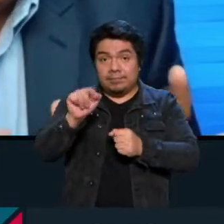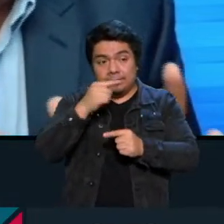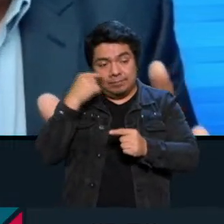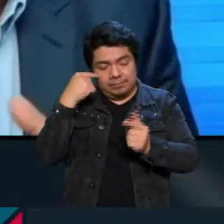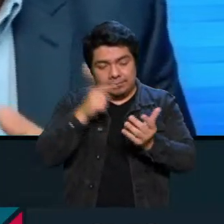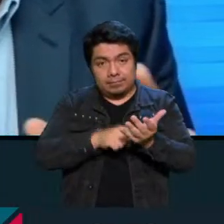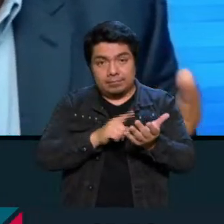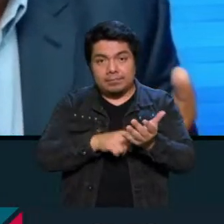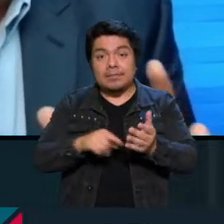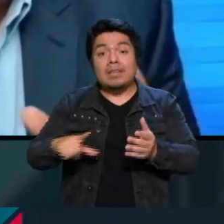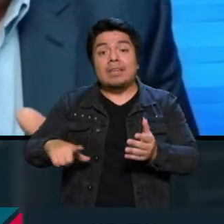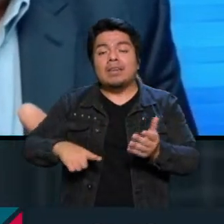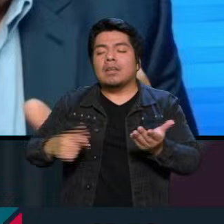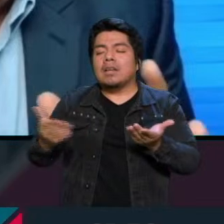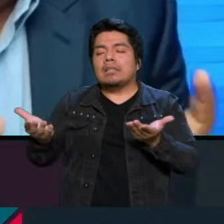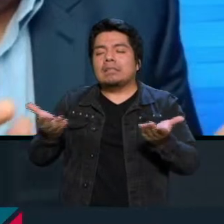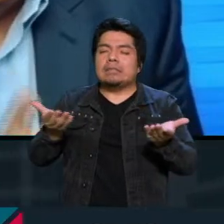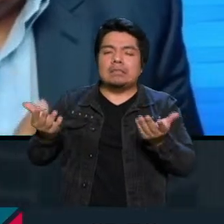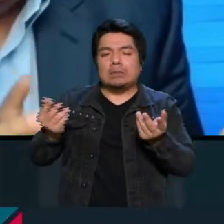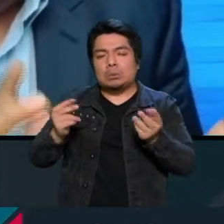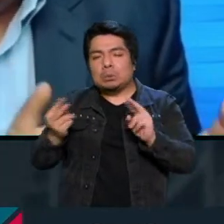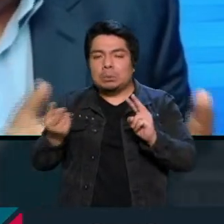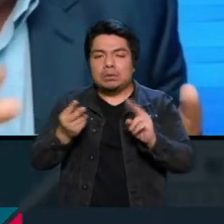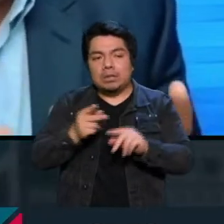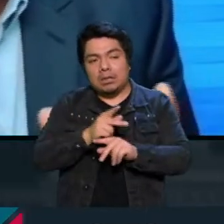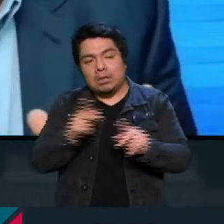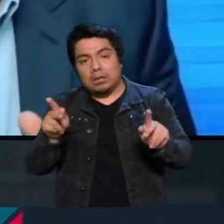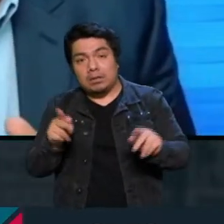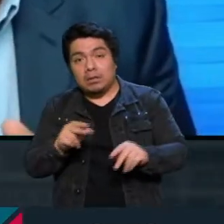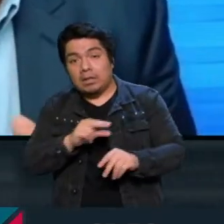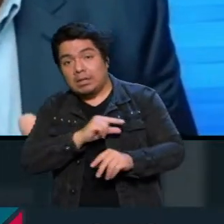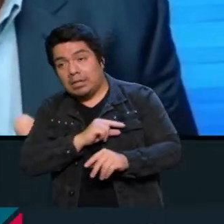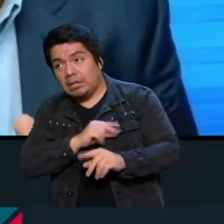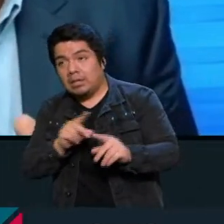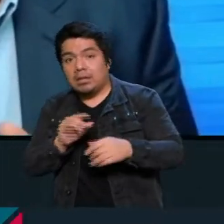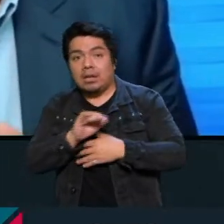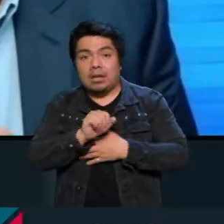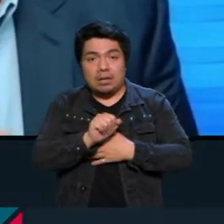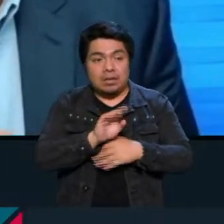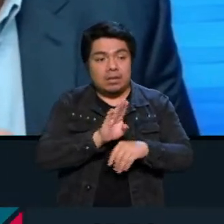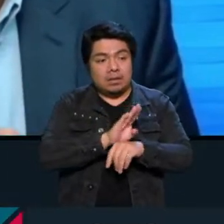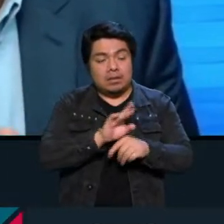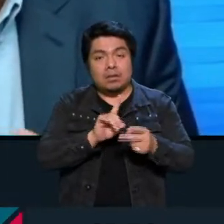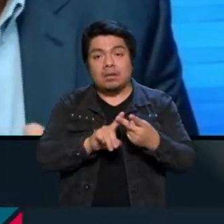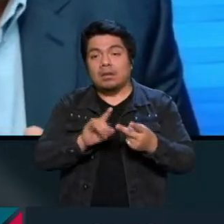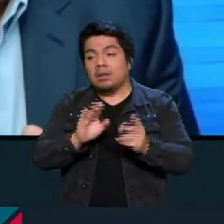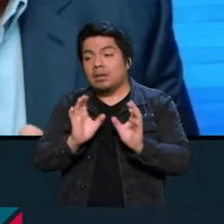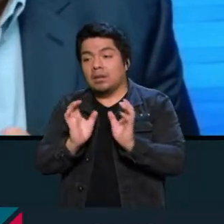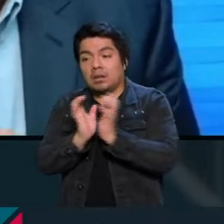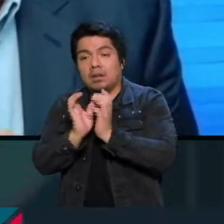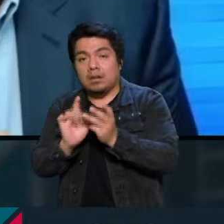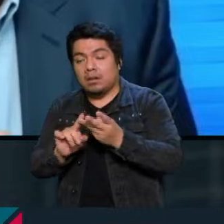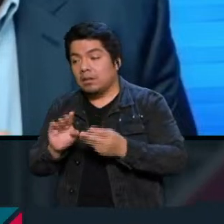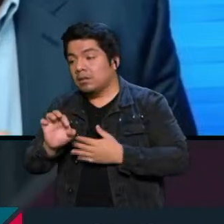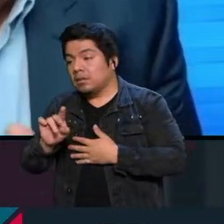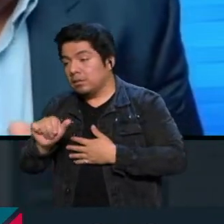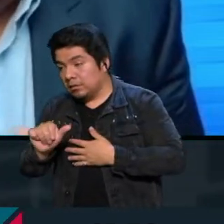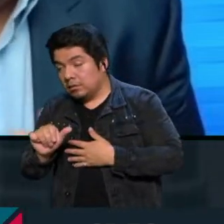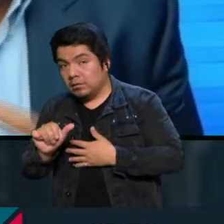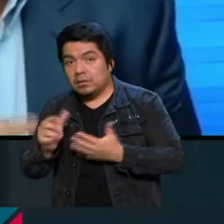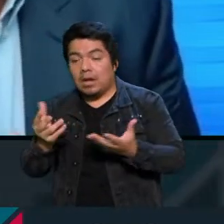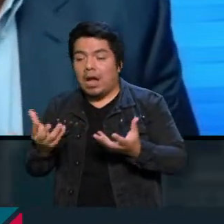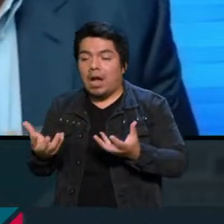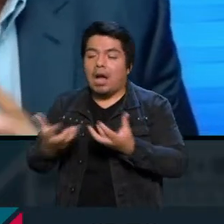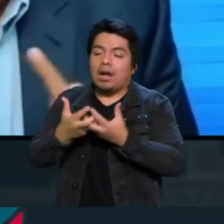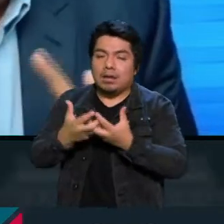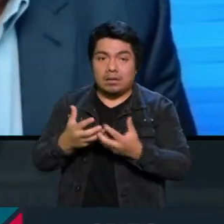pues tendrá que hacer una mezcla medio híbrida entre lo público, todas las instituciones del IMSS, Bienestar, de ISSSTE, SEDENA, Pemex, y incorporar un